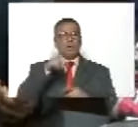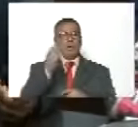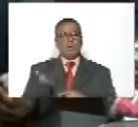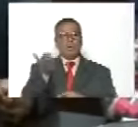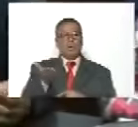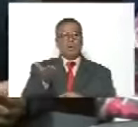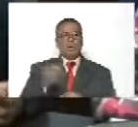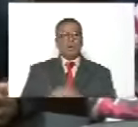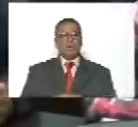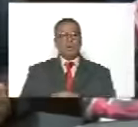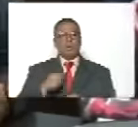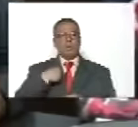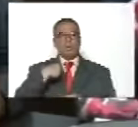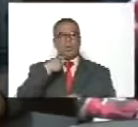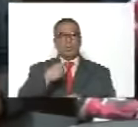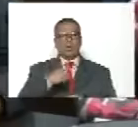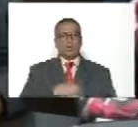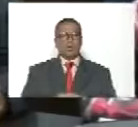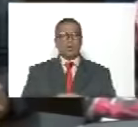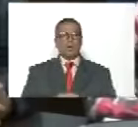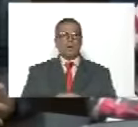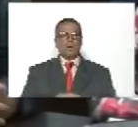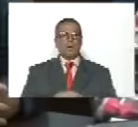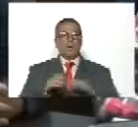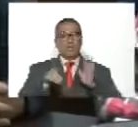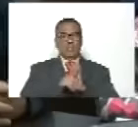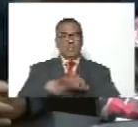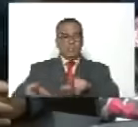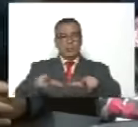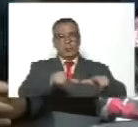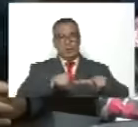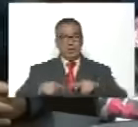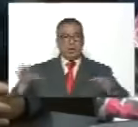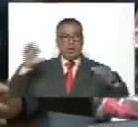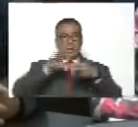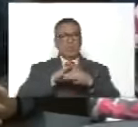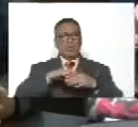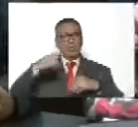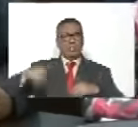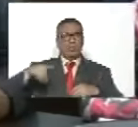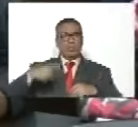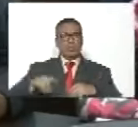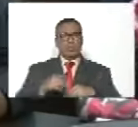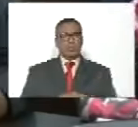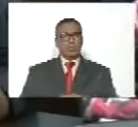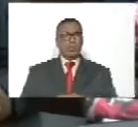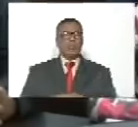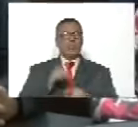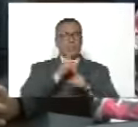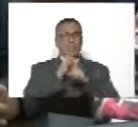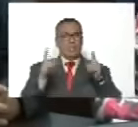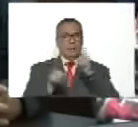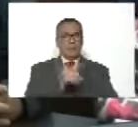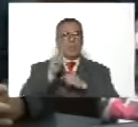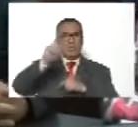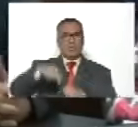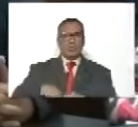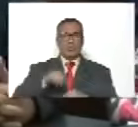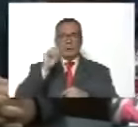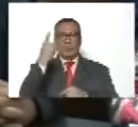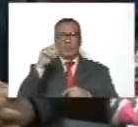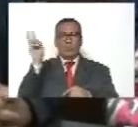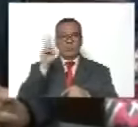importante materia. Decir también que Acción Democrática, sectores de la Alianza Democrática, como es el caso de COPEI, el Cambio, Cambiemos, Primero